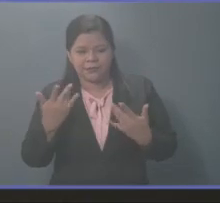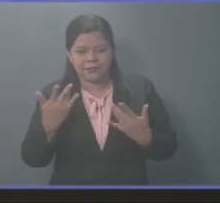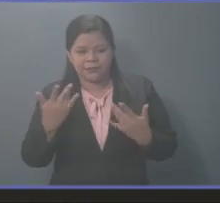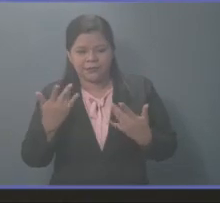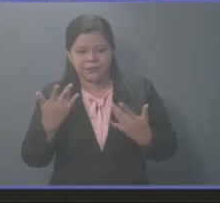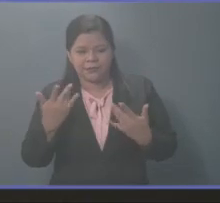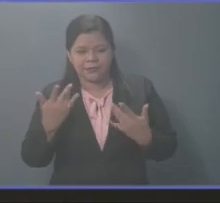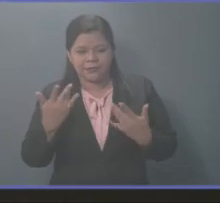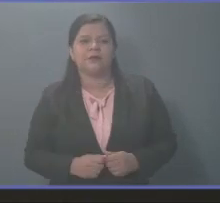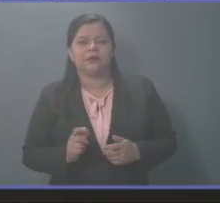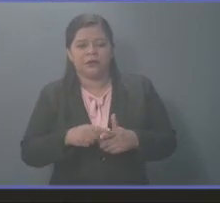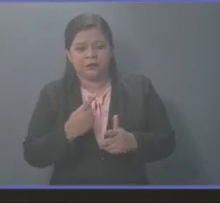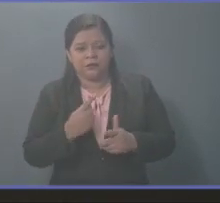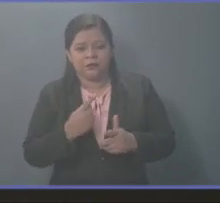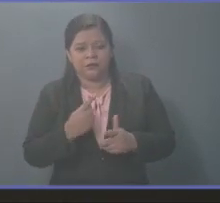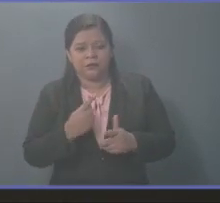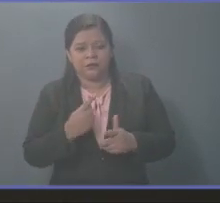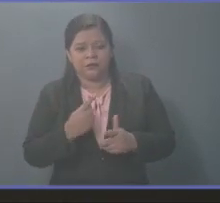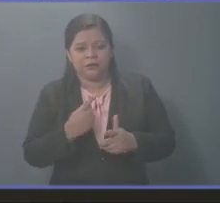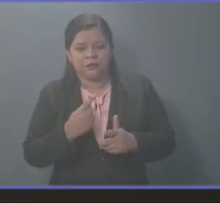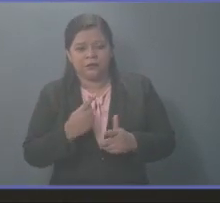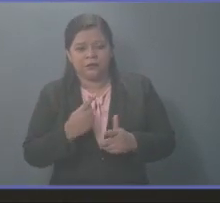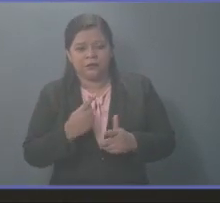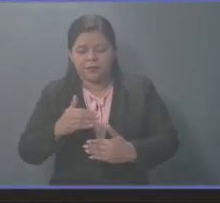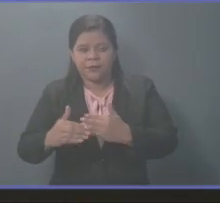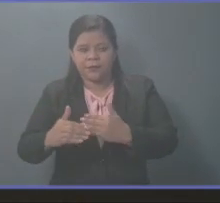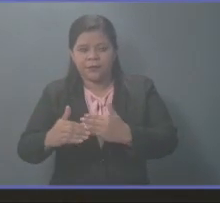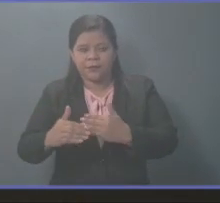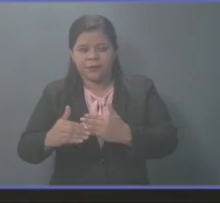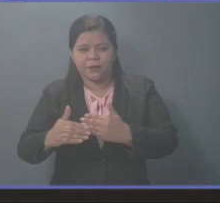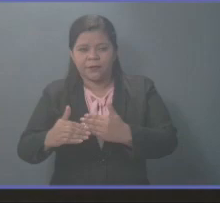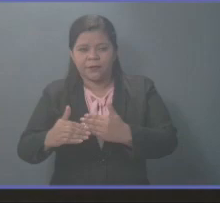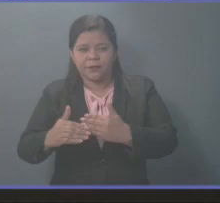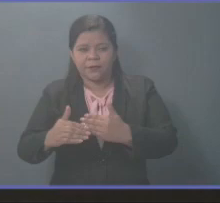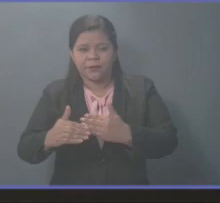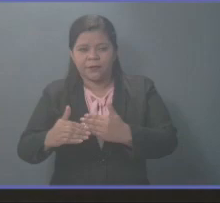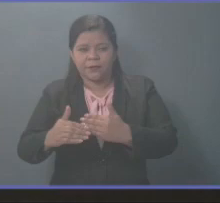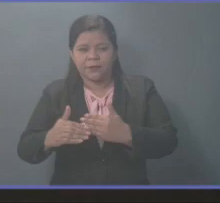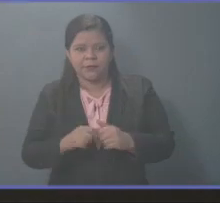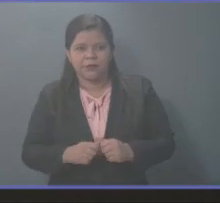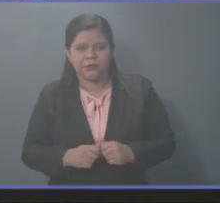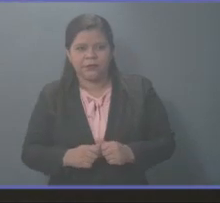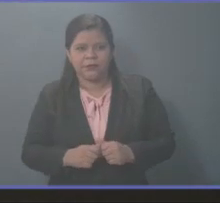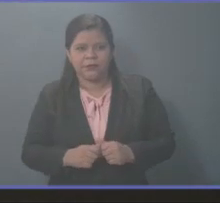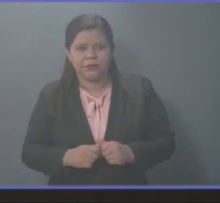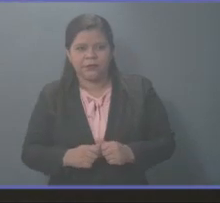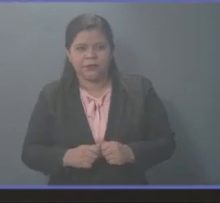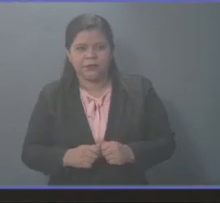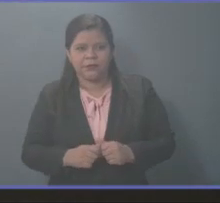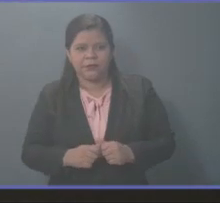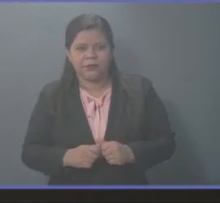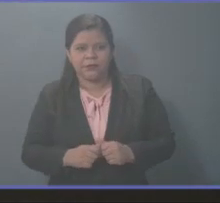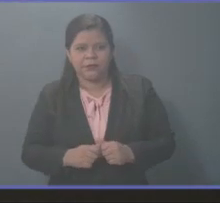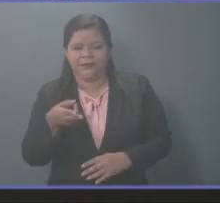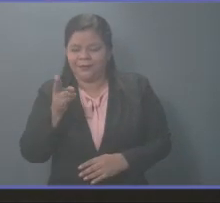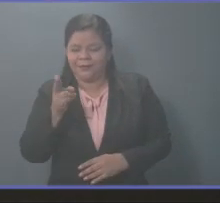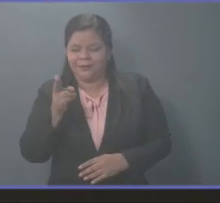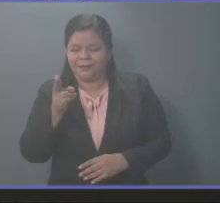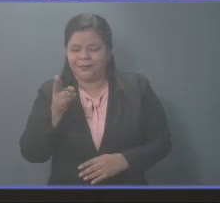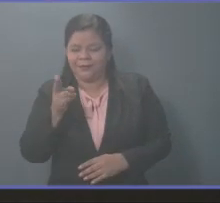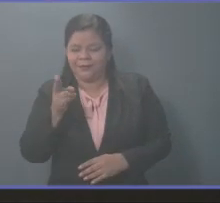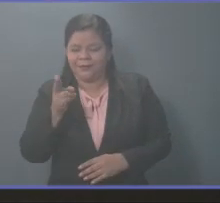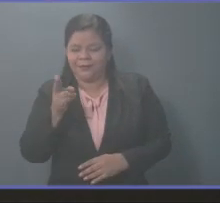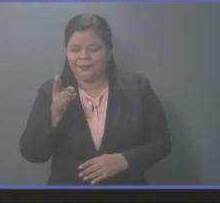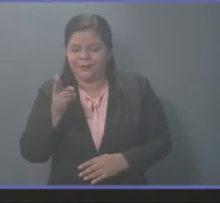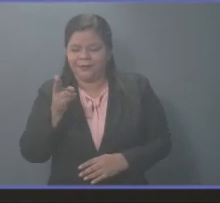tanto, un seguimiento cotidiano de las acciones de este mismo cuerpo,